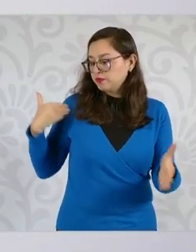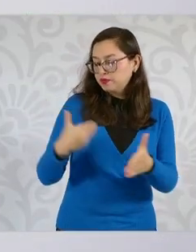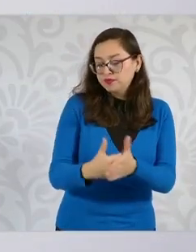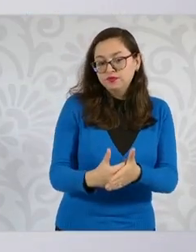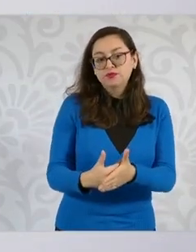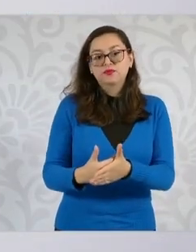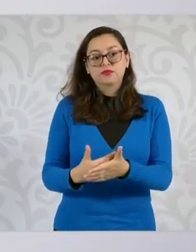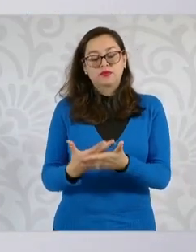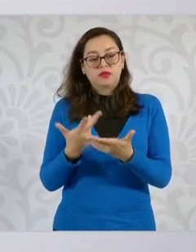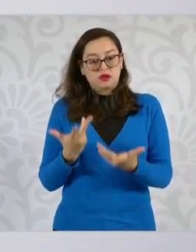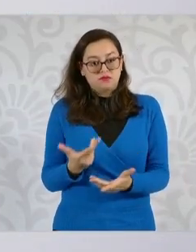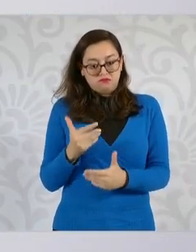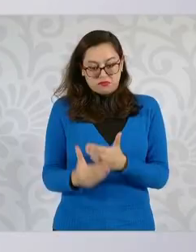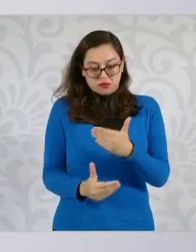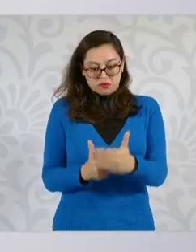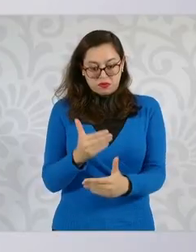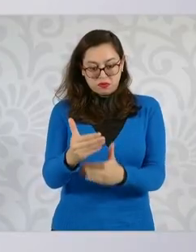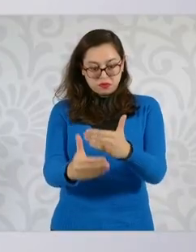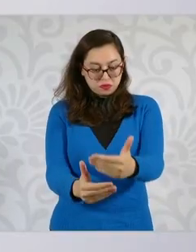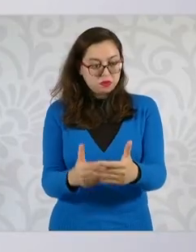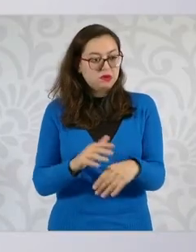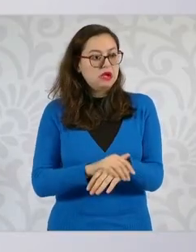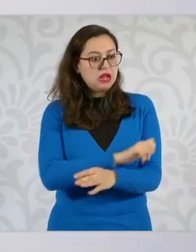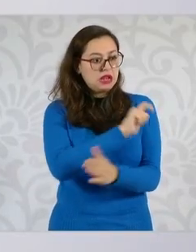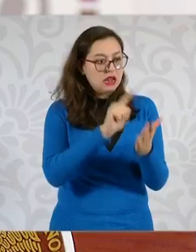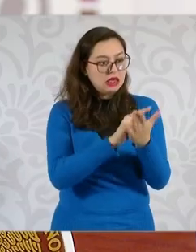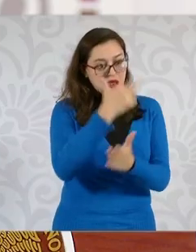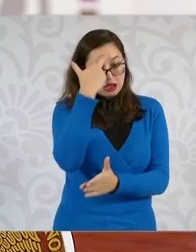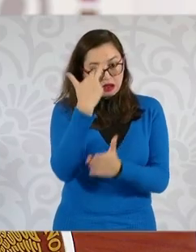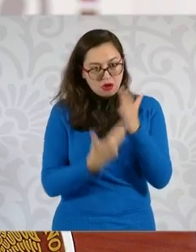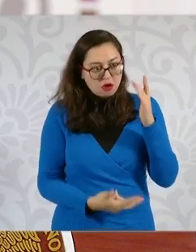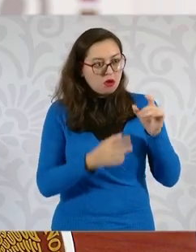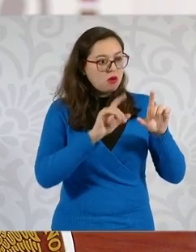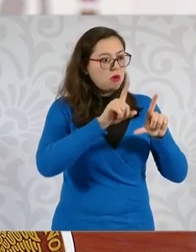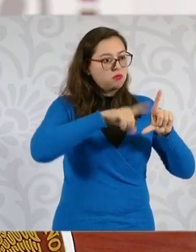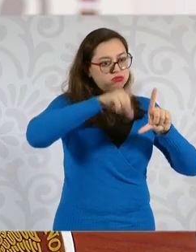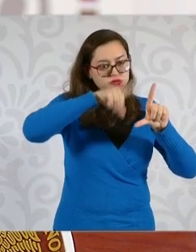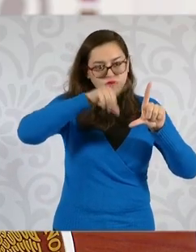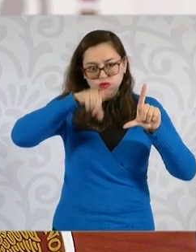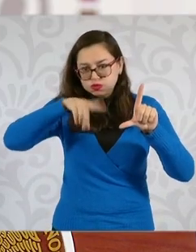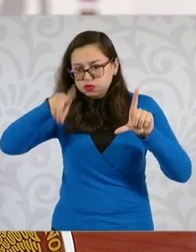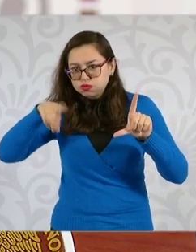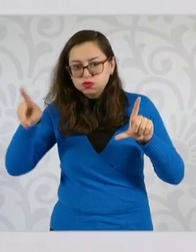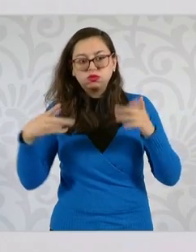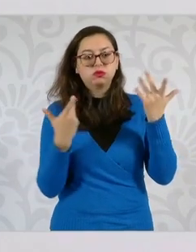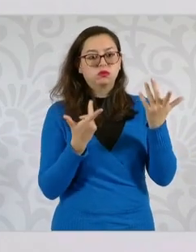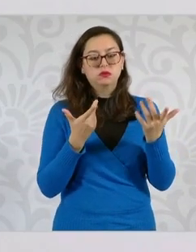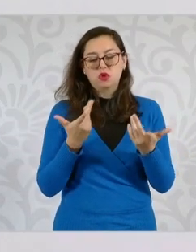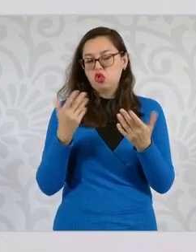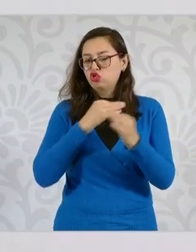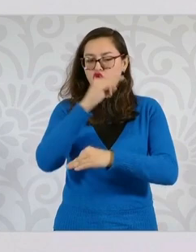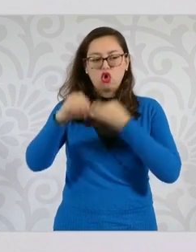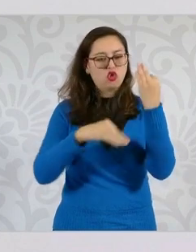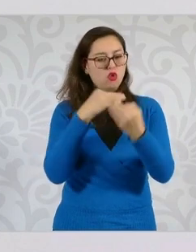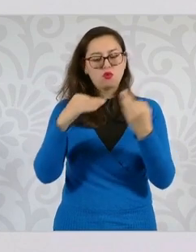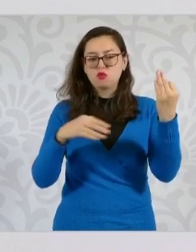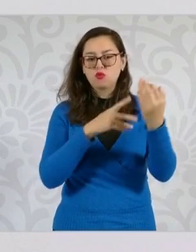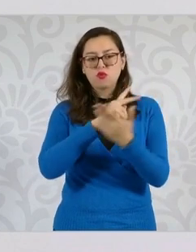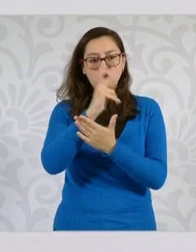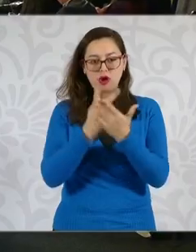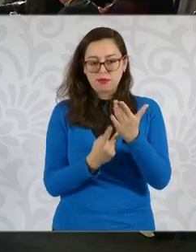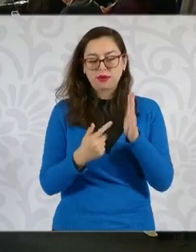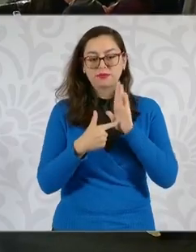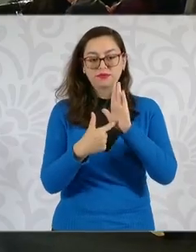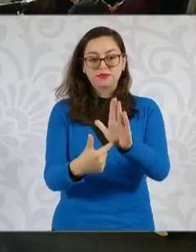los índices delictivos los avances y todo lo que estamos desarrollando en el gabinete en de seguridad